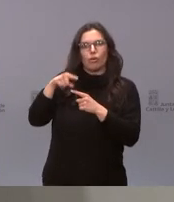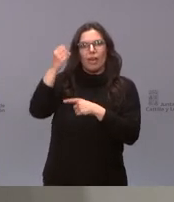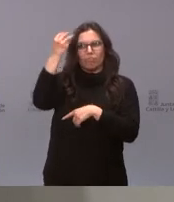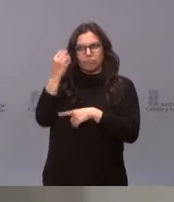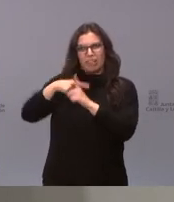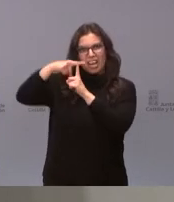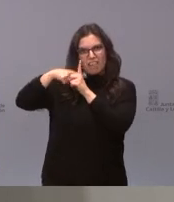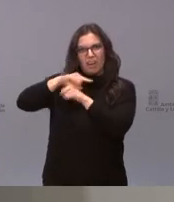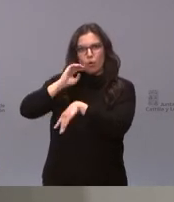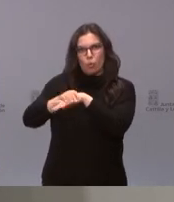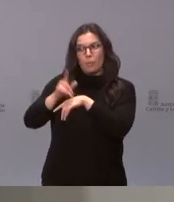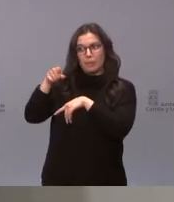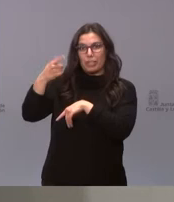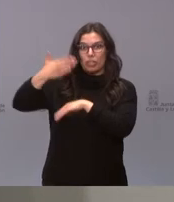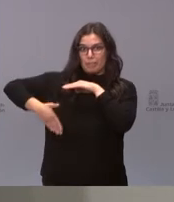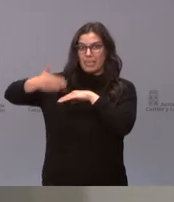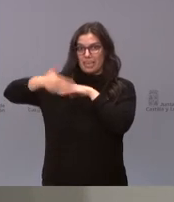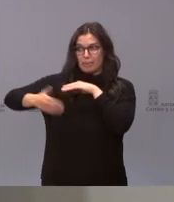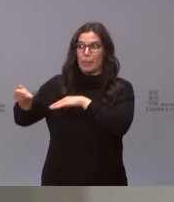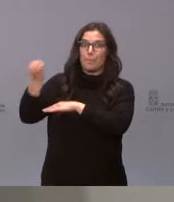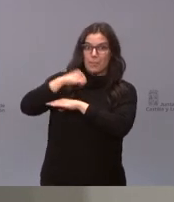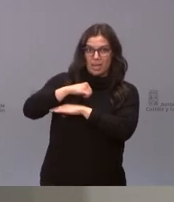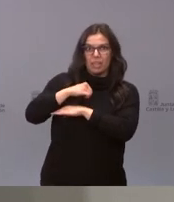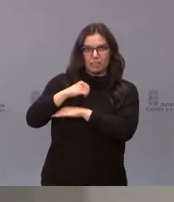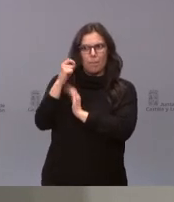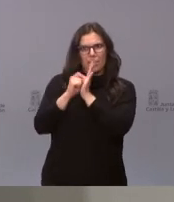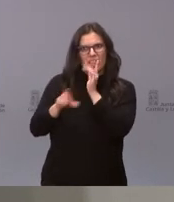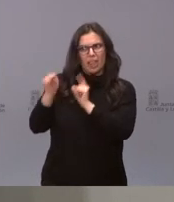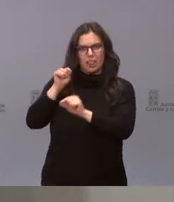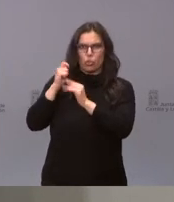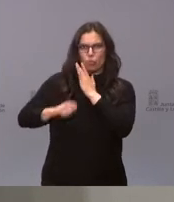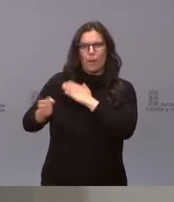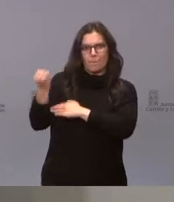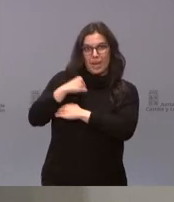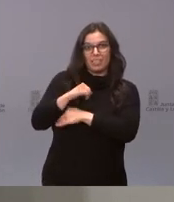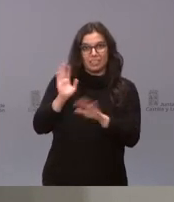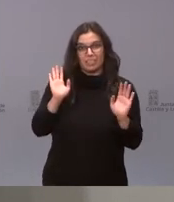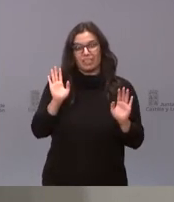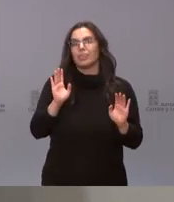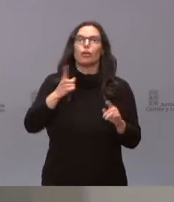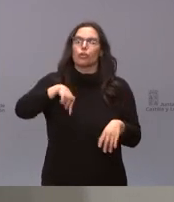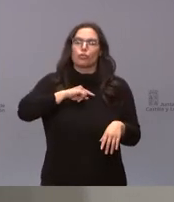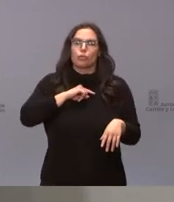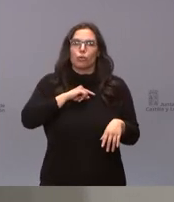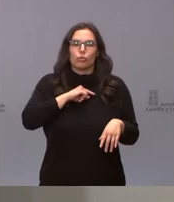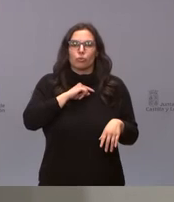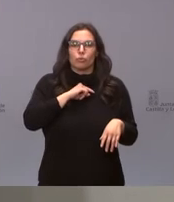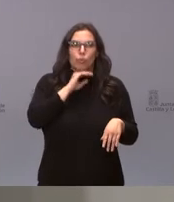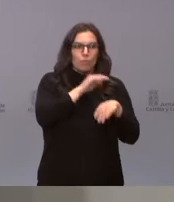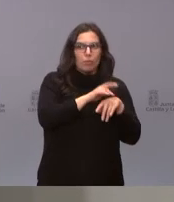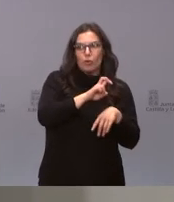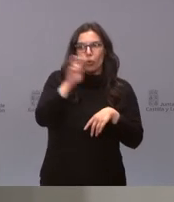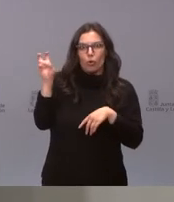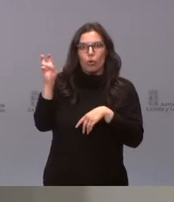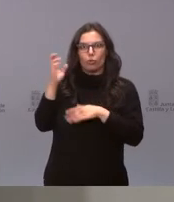además han sido mucho más restrictivas y muchas más actuaciones que la nuestra es decir nosotros aplicamos el semáforo pero ya en otros